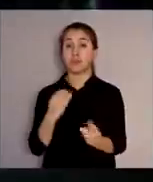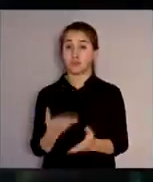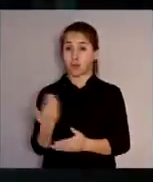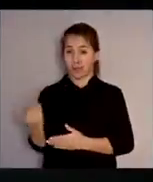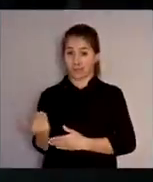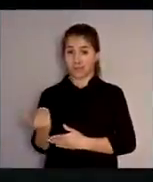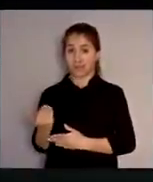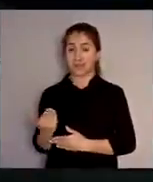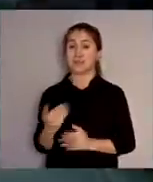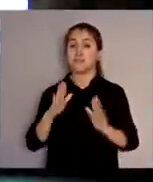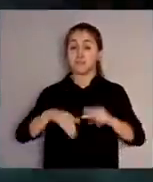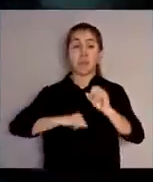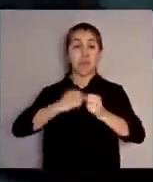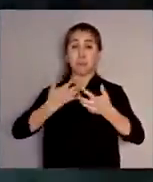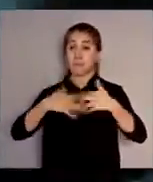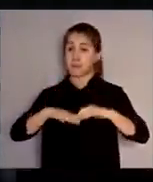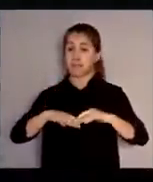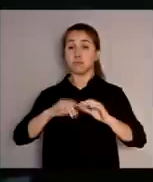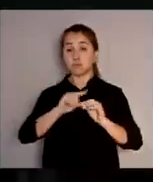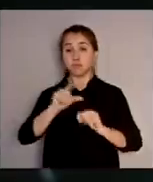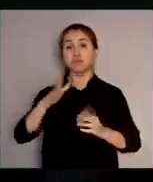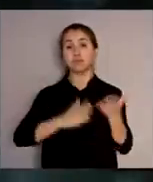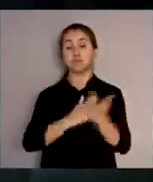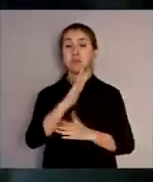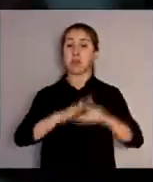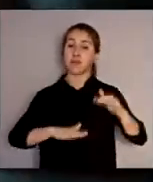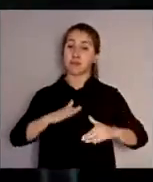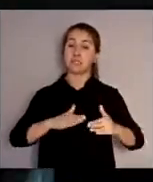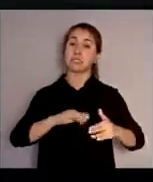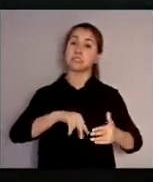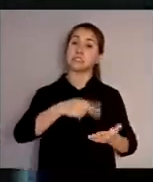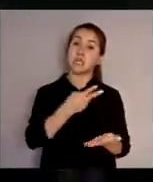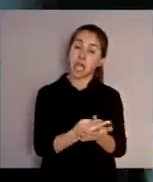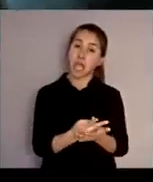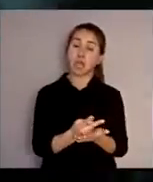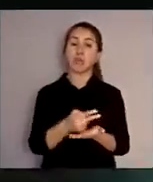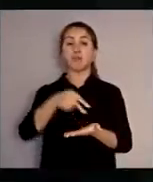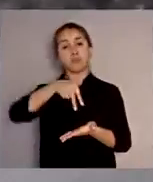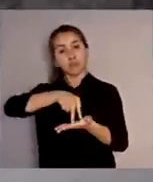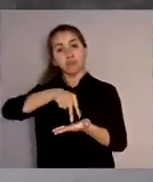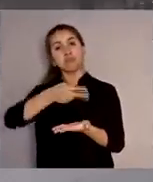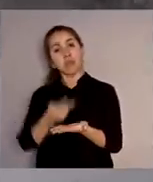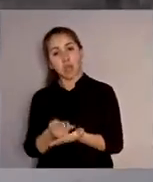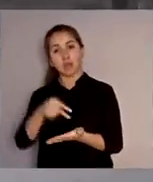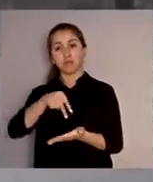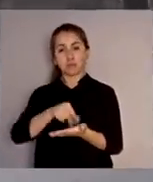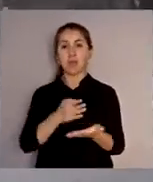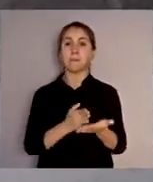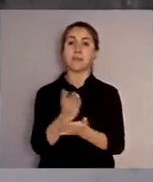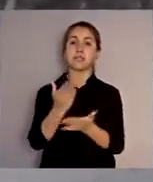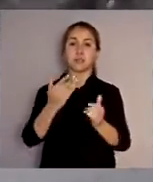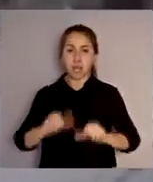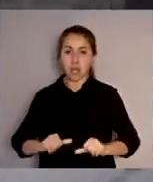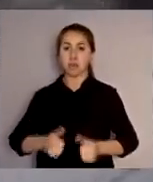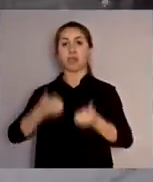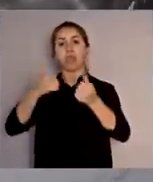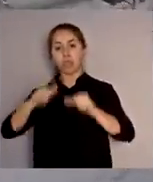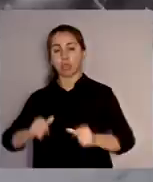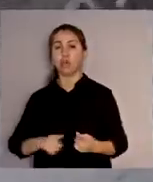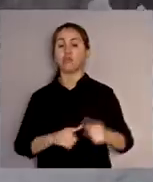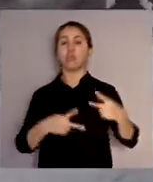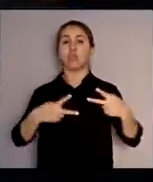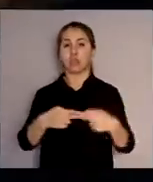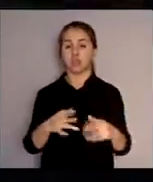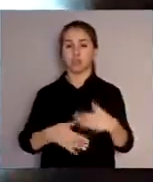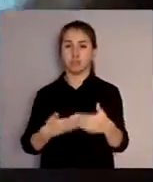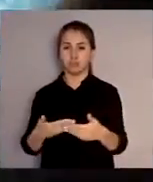pasó es como las empresas, como los emprendimientos. Pues a veces uno se cae, tiene que volver a partir. Y otros quedan en el camino. Y